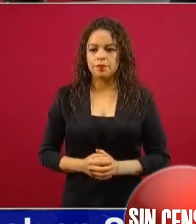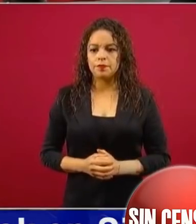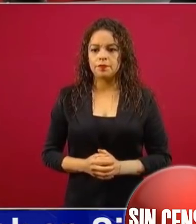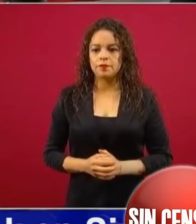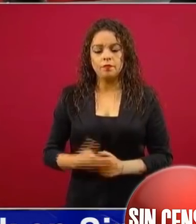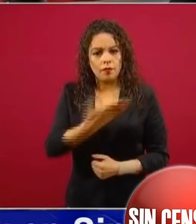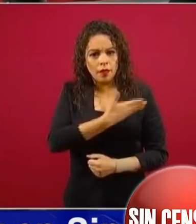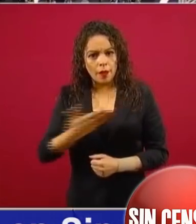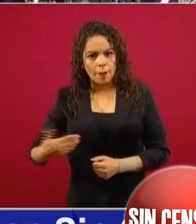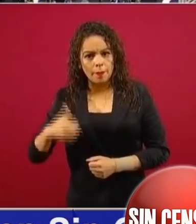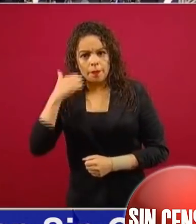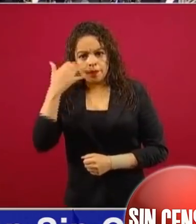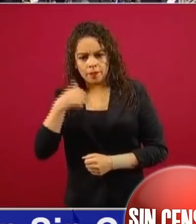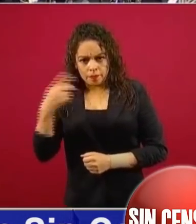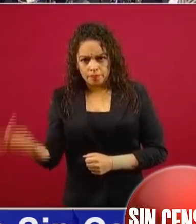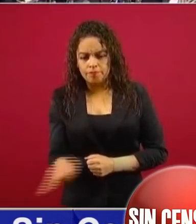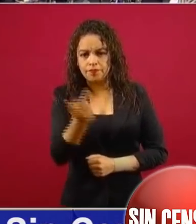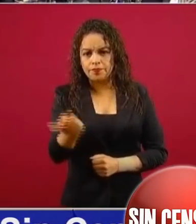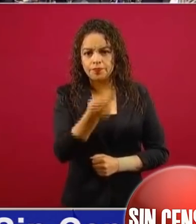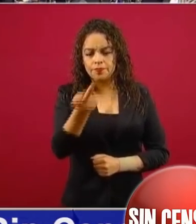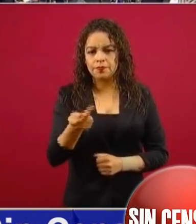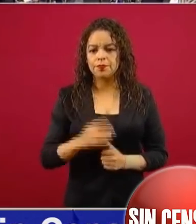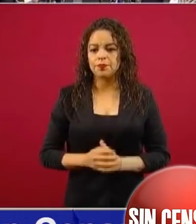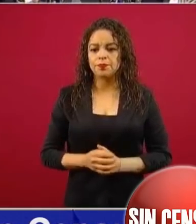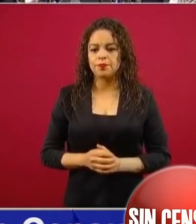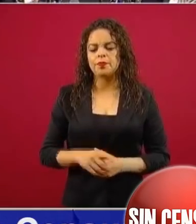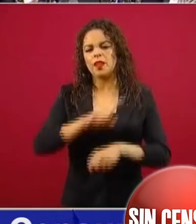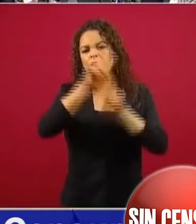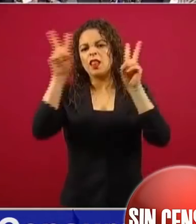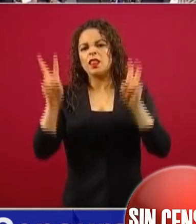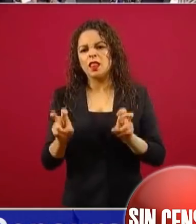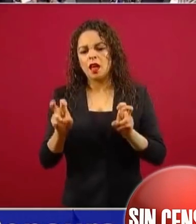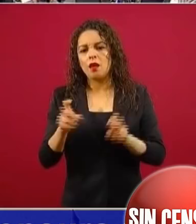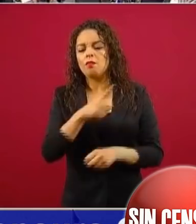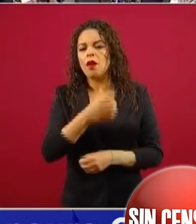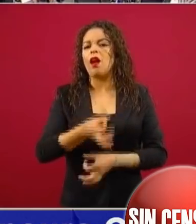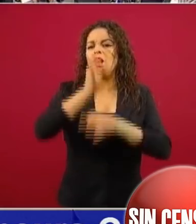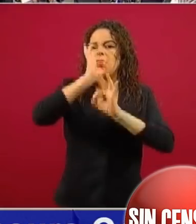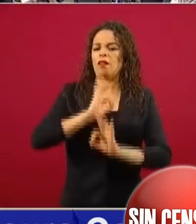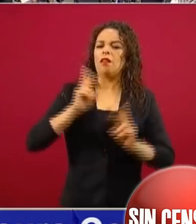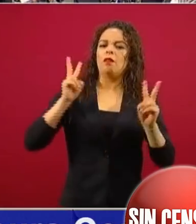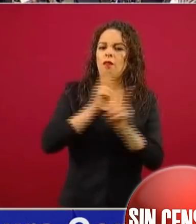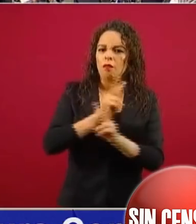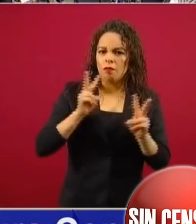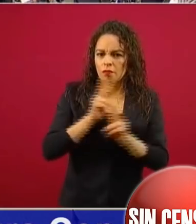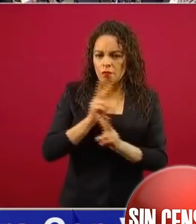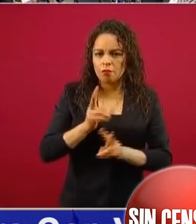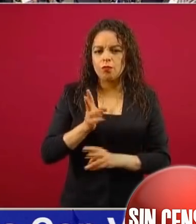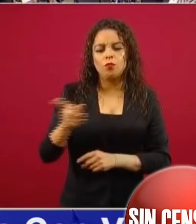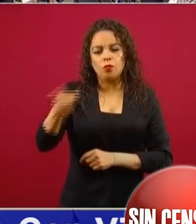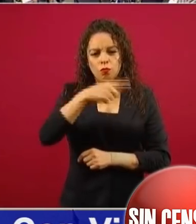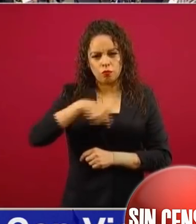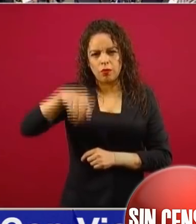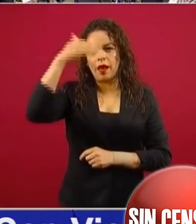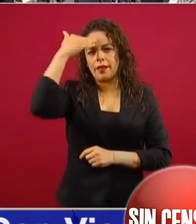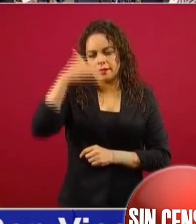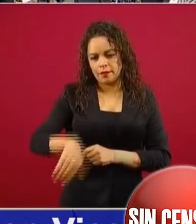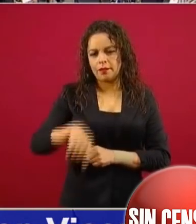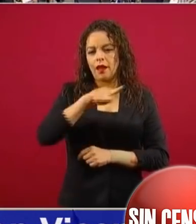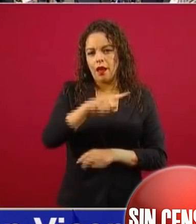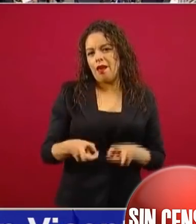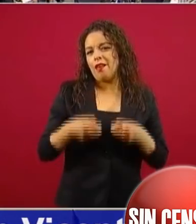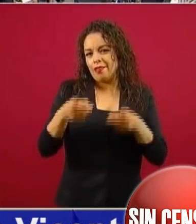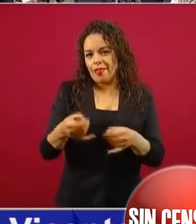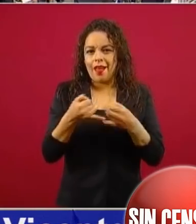Preguntarle también sobre el caso de, ya se ha hablado del tema de los ventiladores, ya sabemos que va a haber un informe, pero yo quisiera preguntarle a usted si